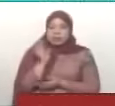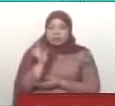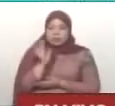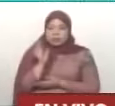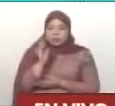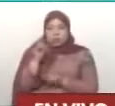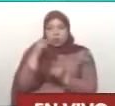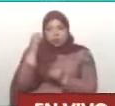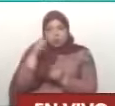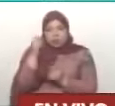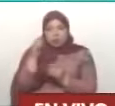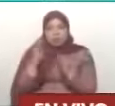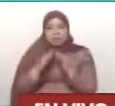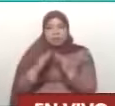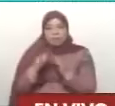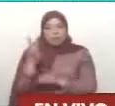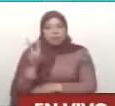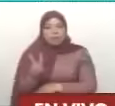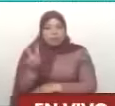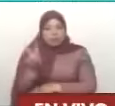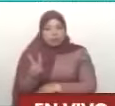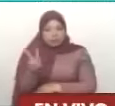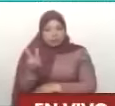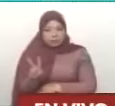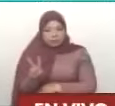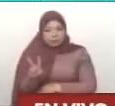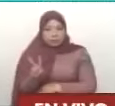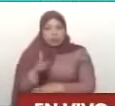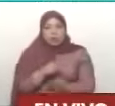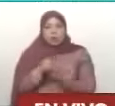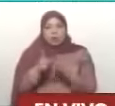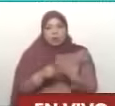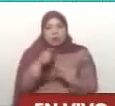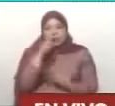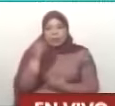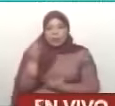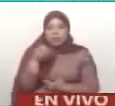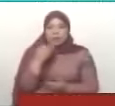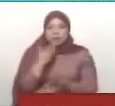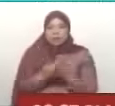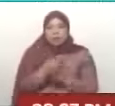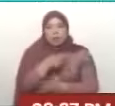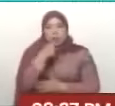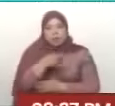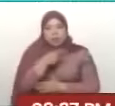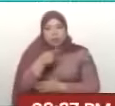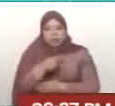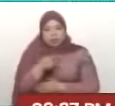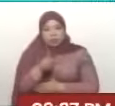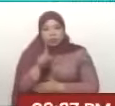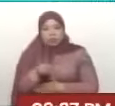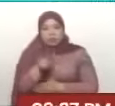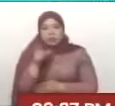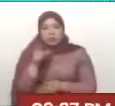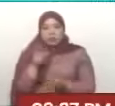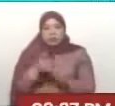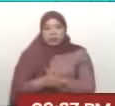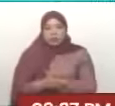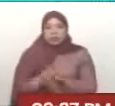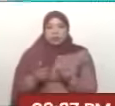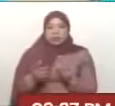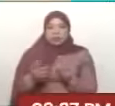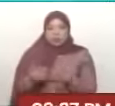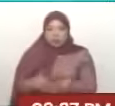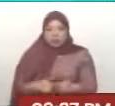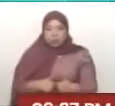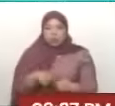la platabanda del Valle. Están viendo en este momento el programa gracias a esta política, gracias a su palabra que está allí empeñada.